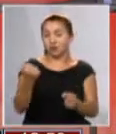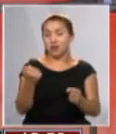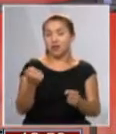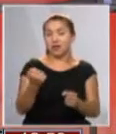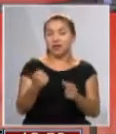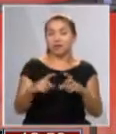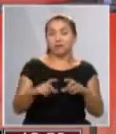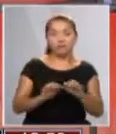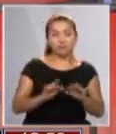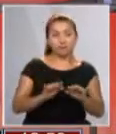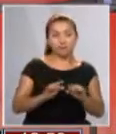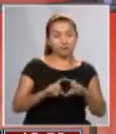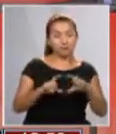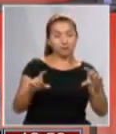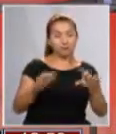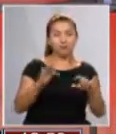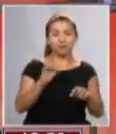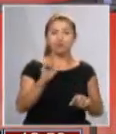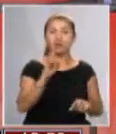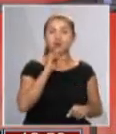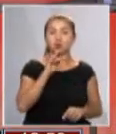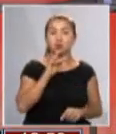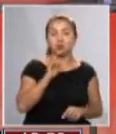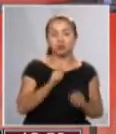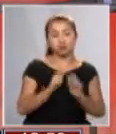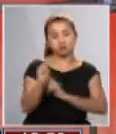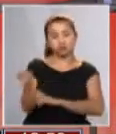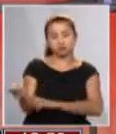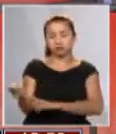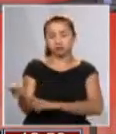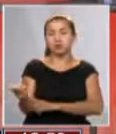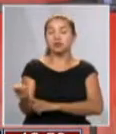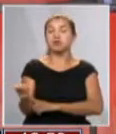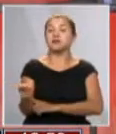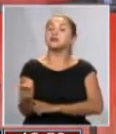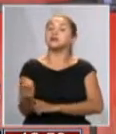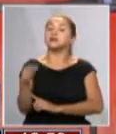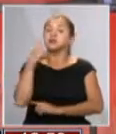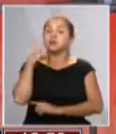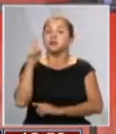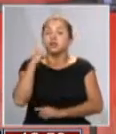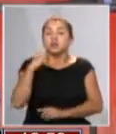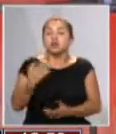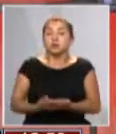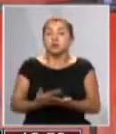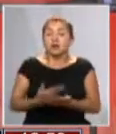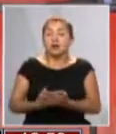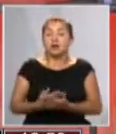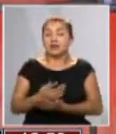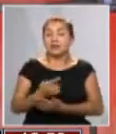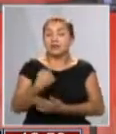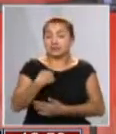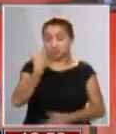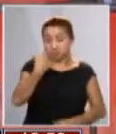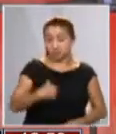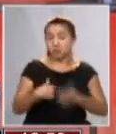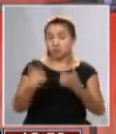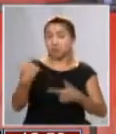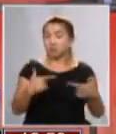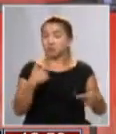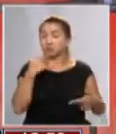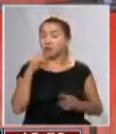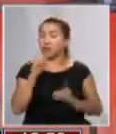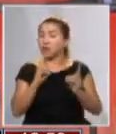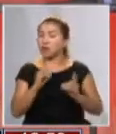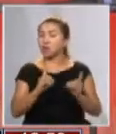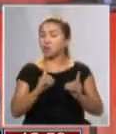que emitió esta factura. Y eventualmente, si es que se comprobara que este político tenía algún grado